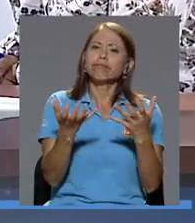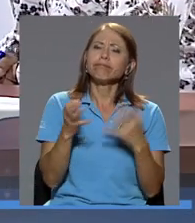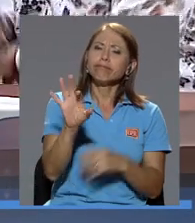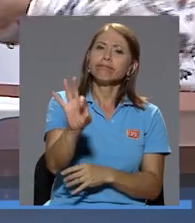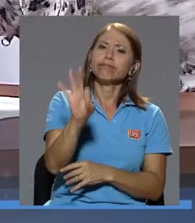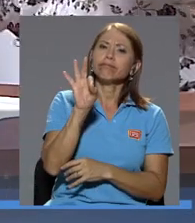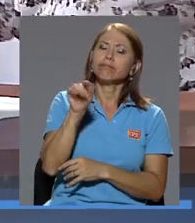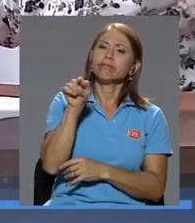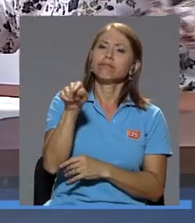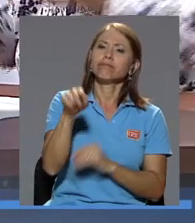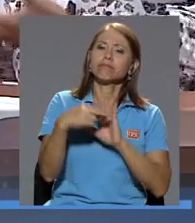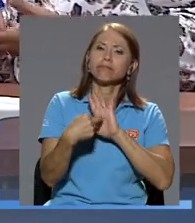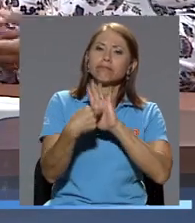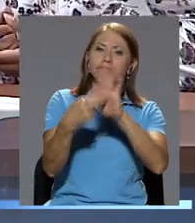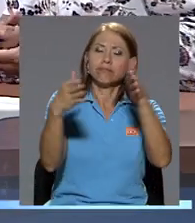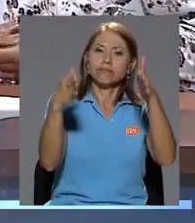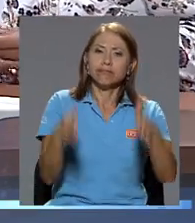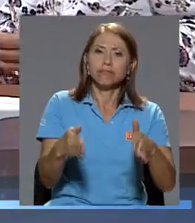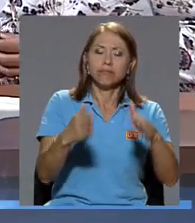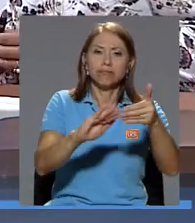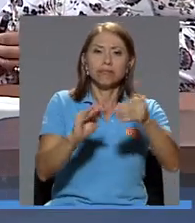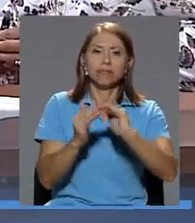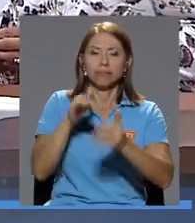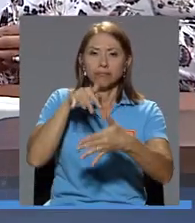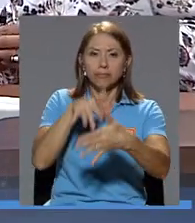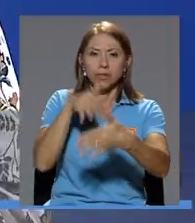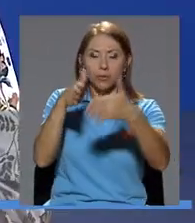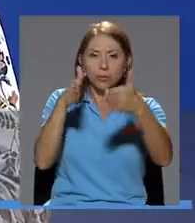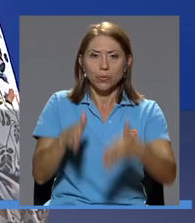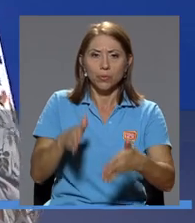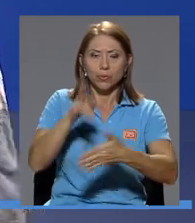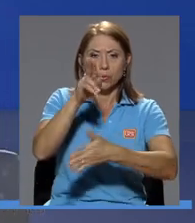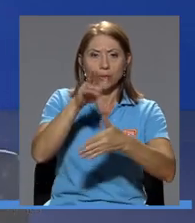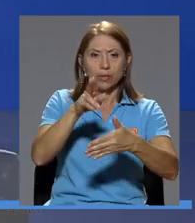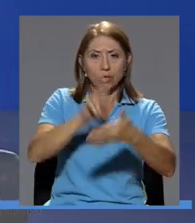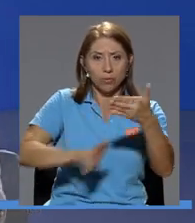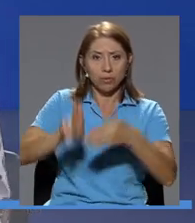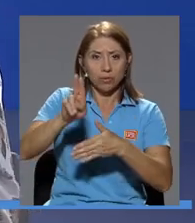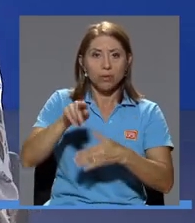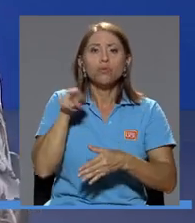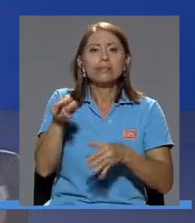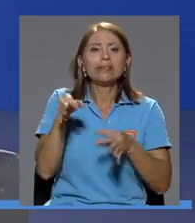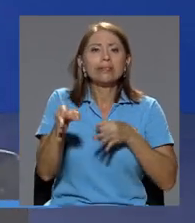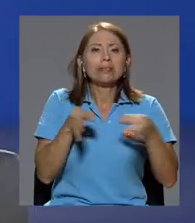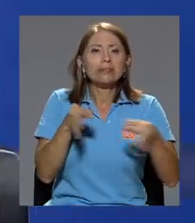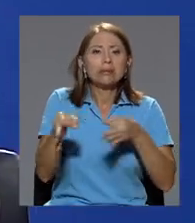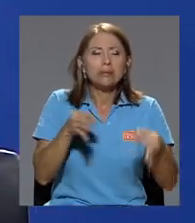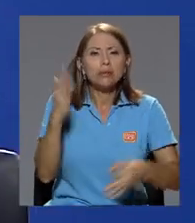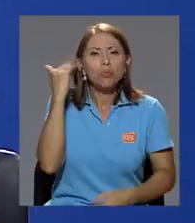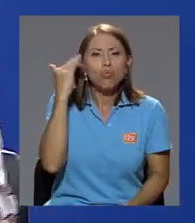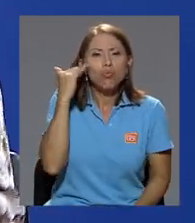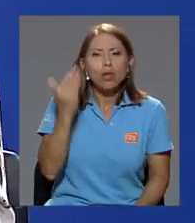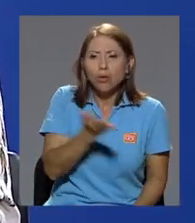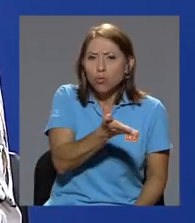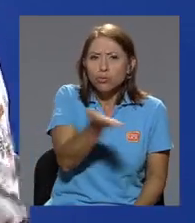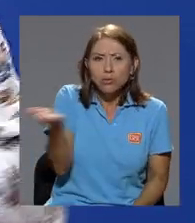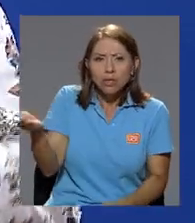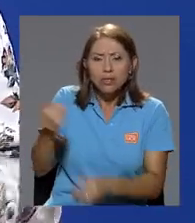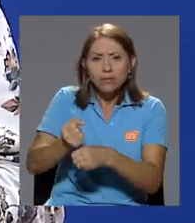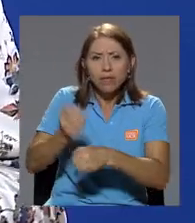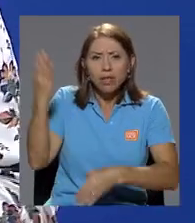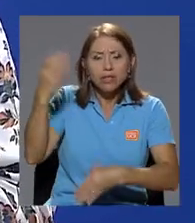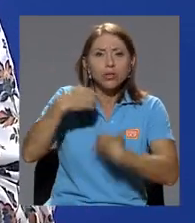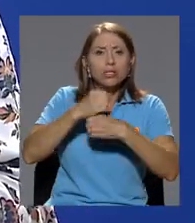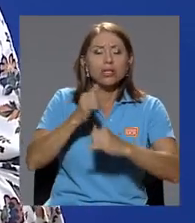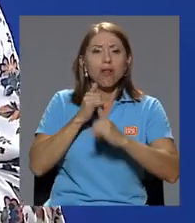invitarte a vos como representante de la comunidad estudiantil de la universidad para que nos explique es por qué ustedes como federación